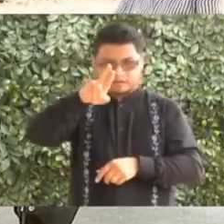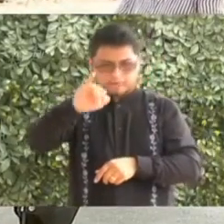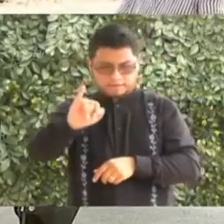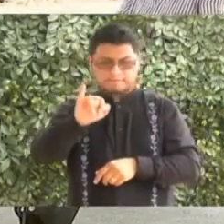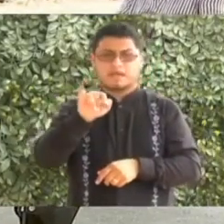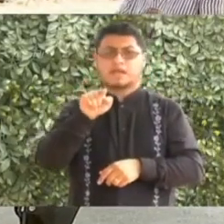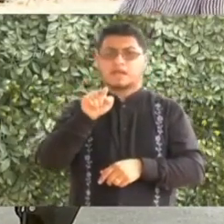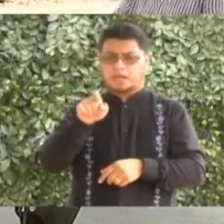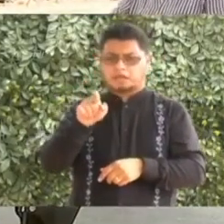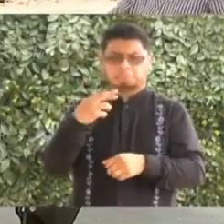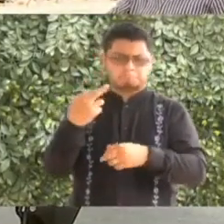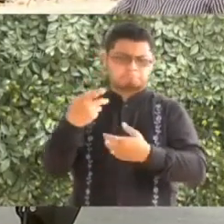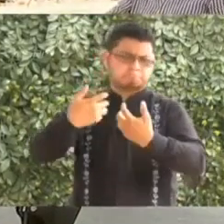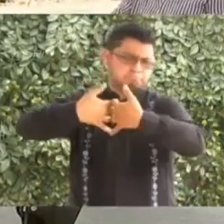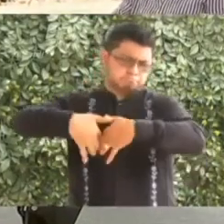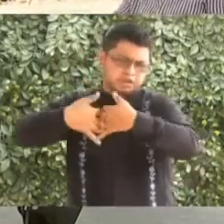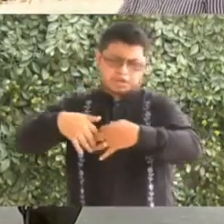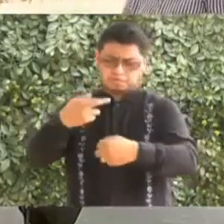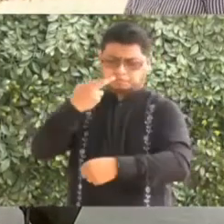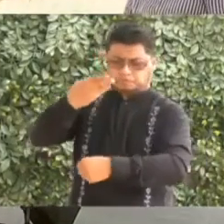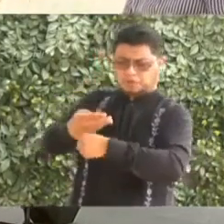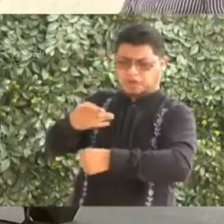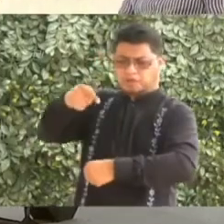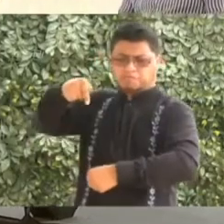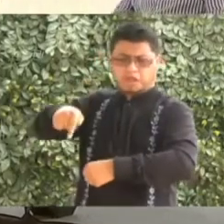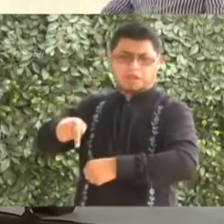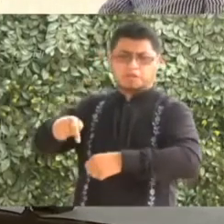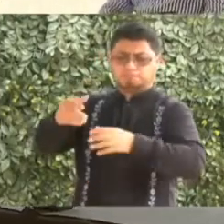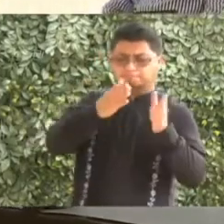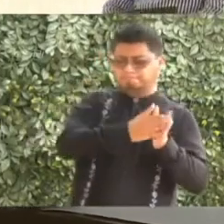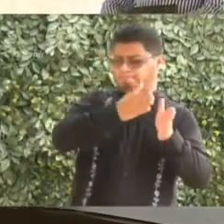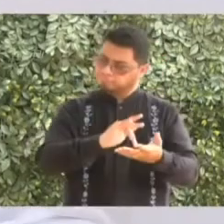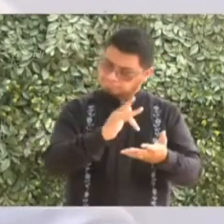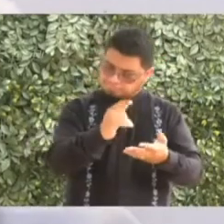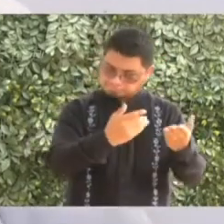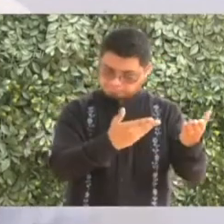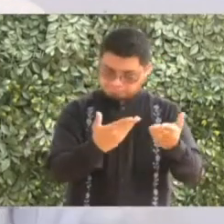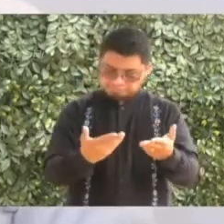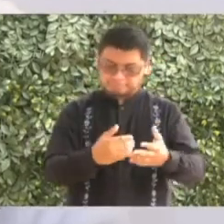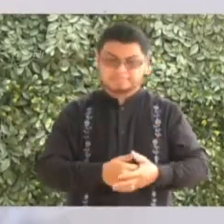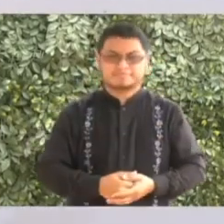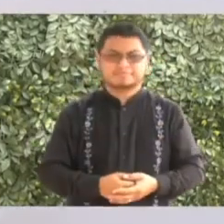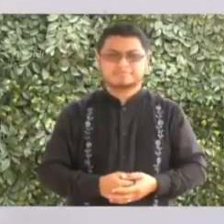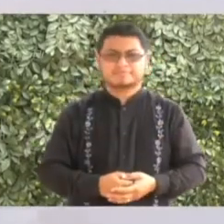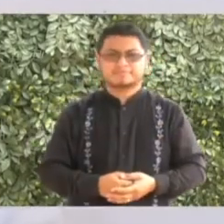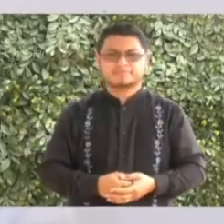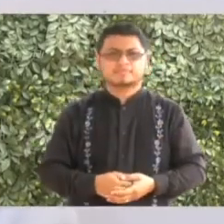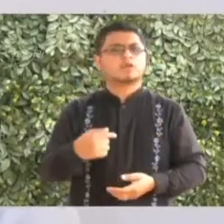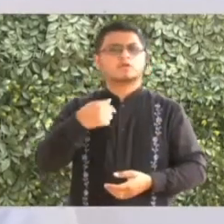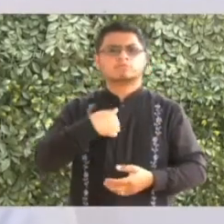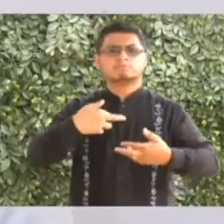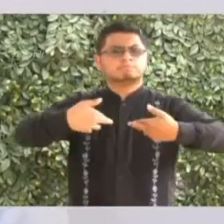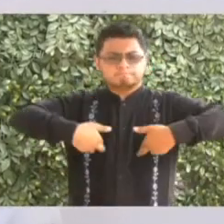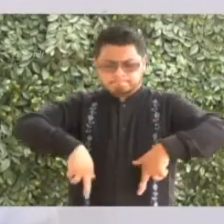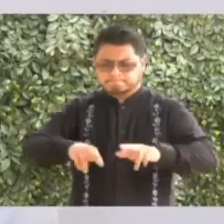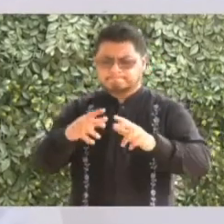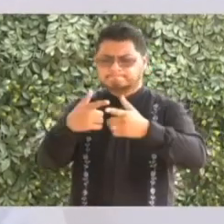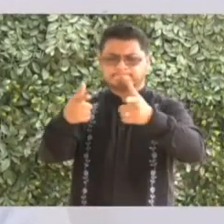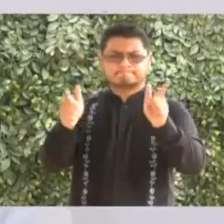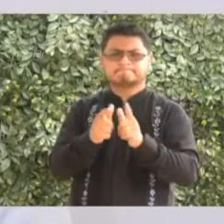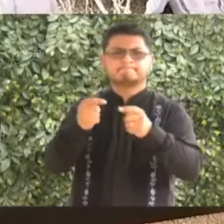del tramo 3, arquitecto Manuel Muñozcano Castro. Como representante del consorcio